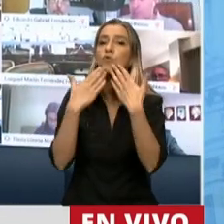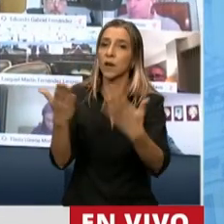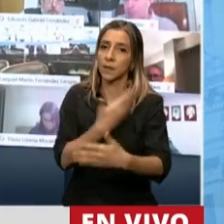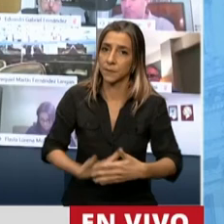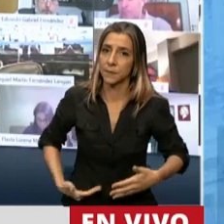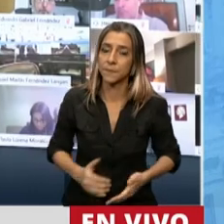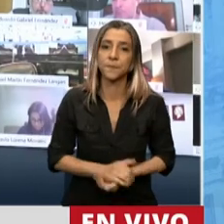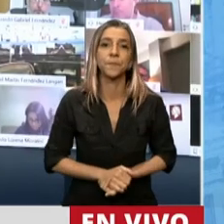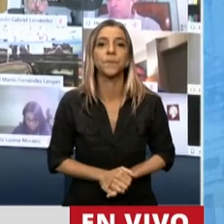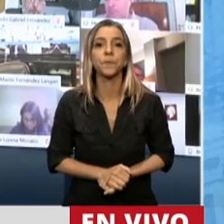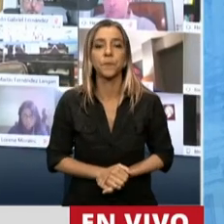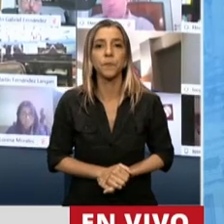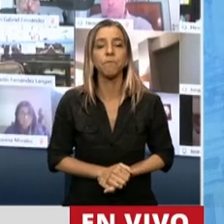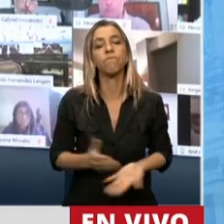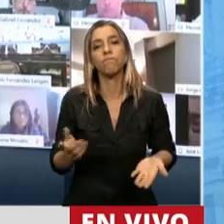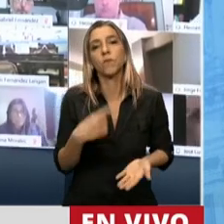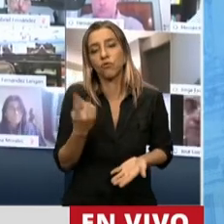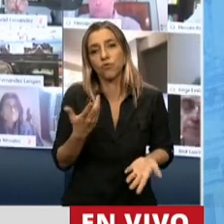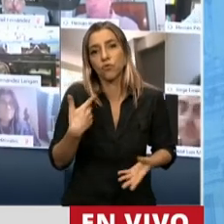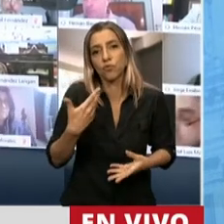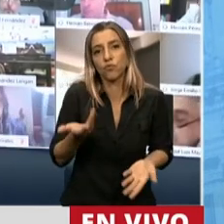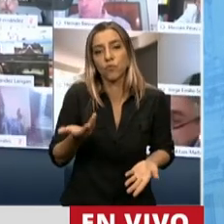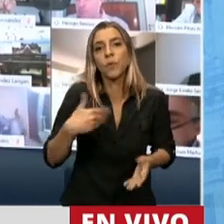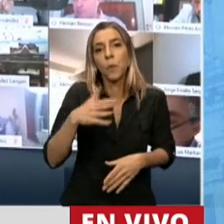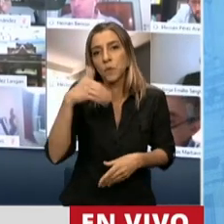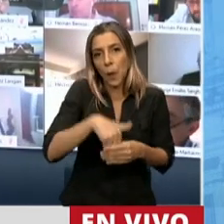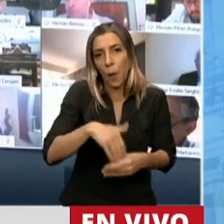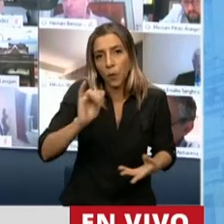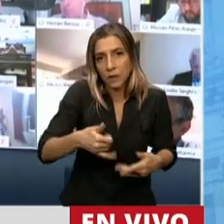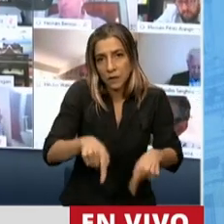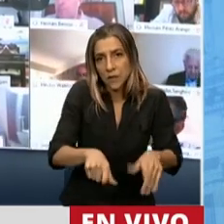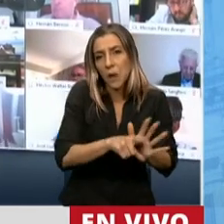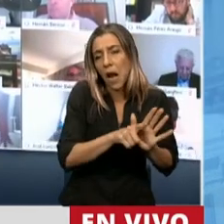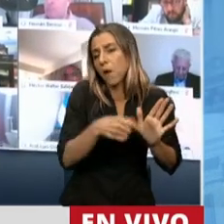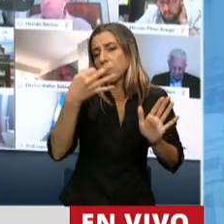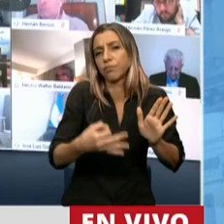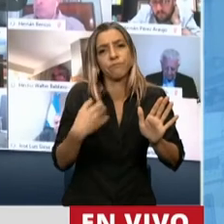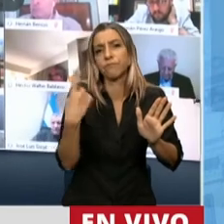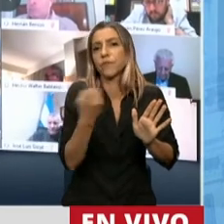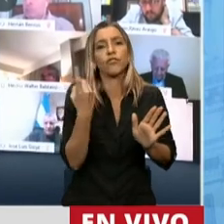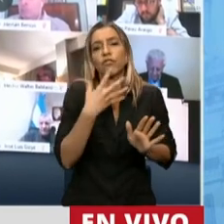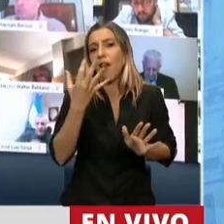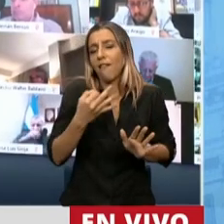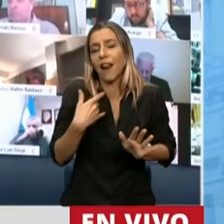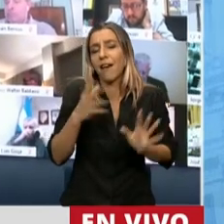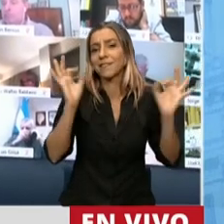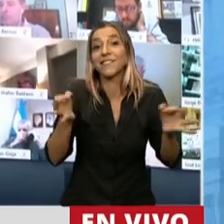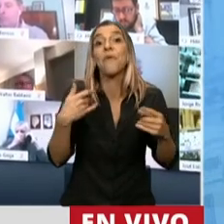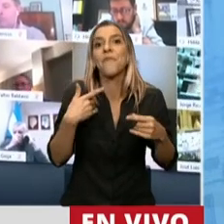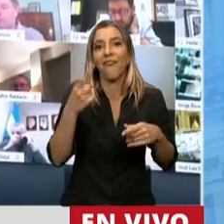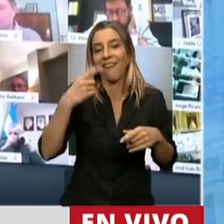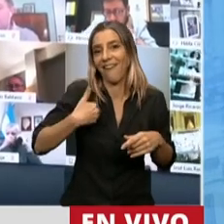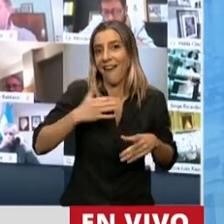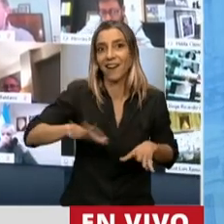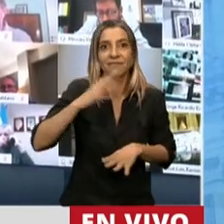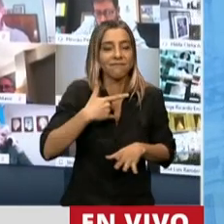día votamos esta ley que mantuvo prácticamente despiertos a todos los fonaudiólogos del país